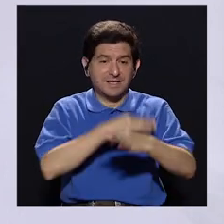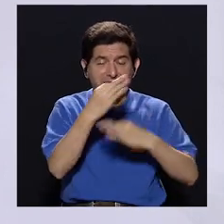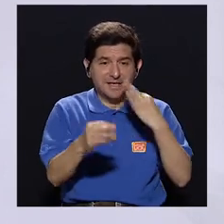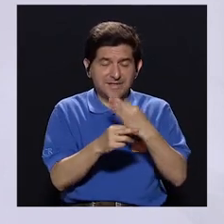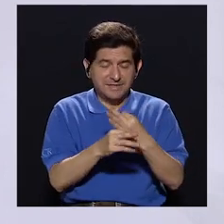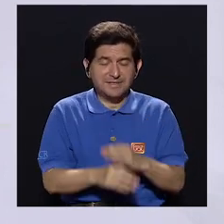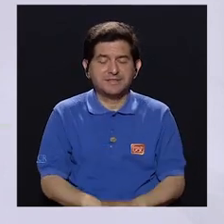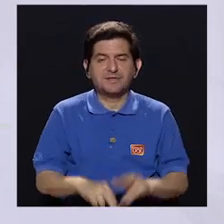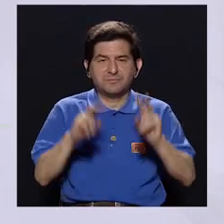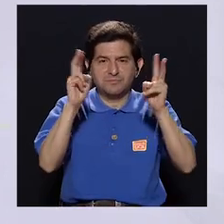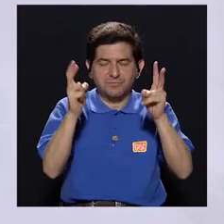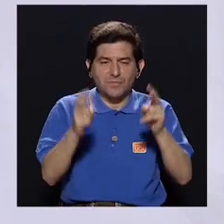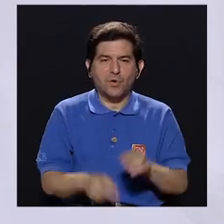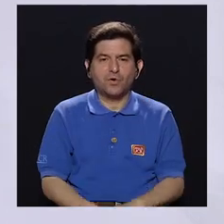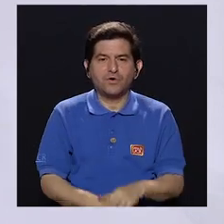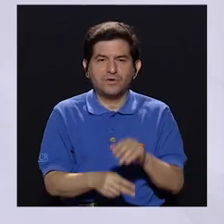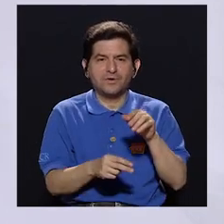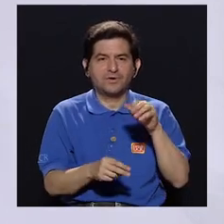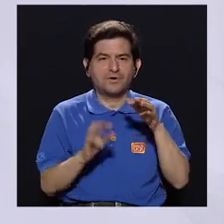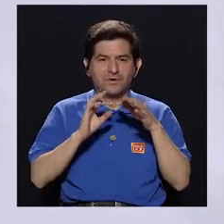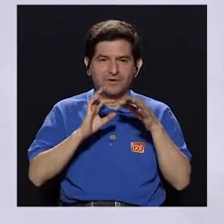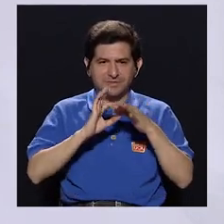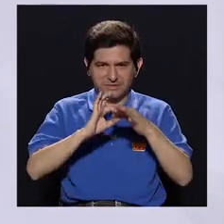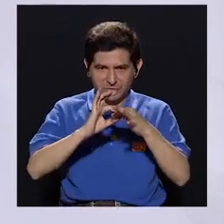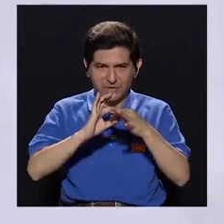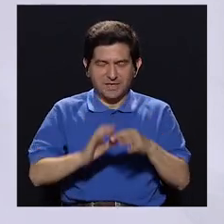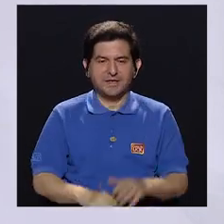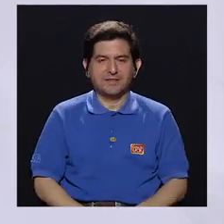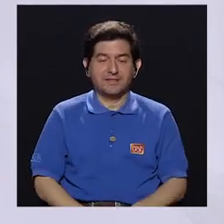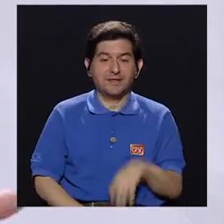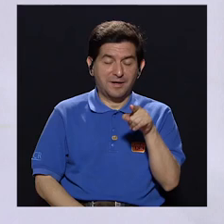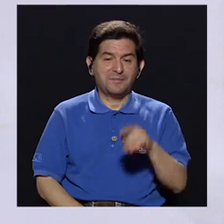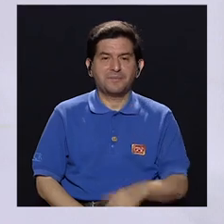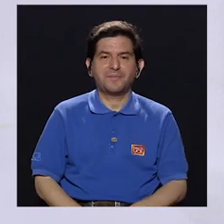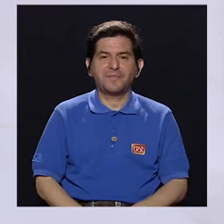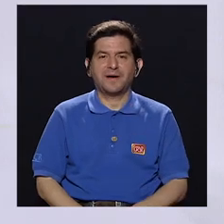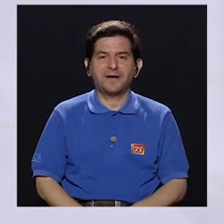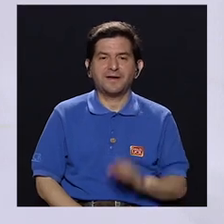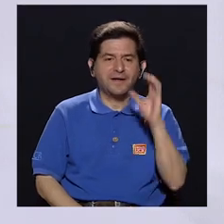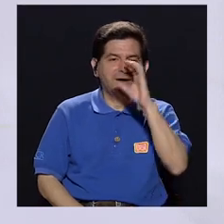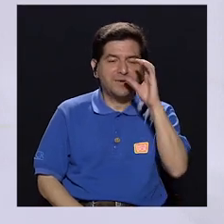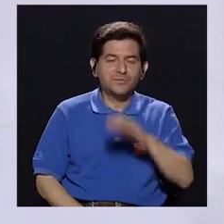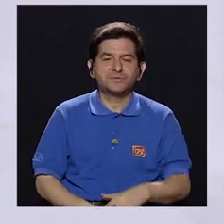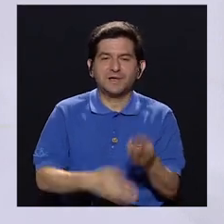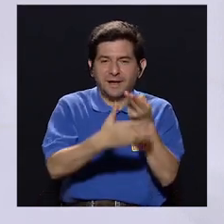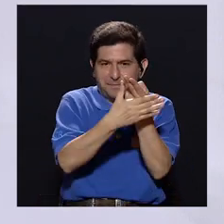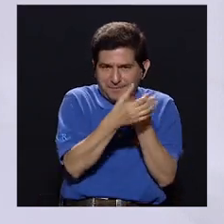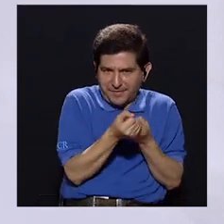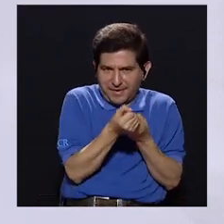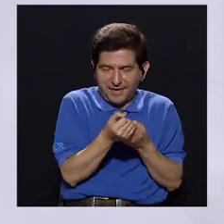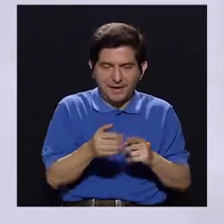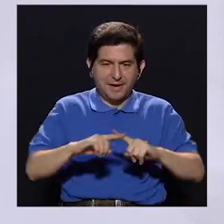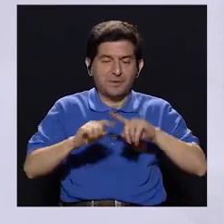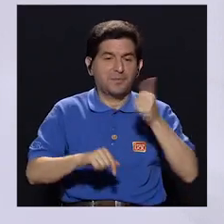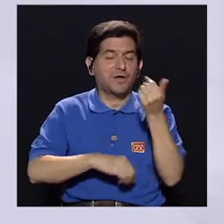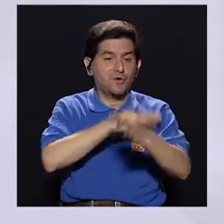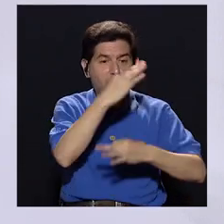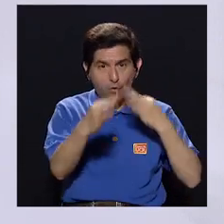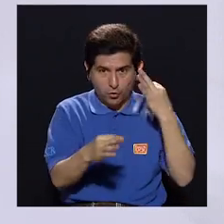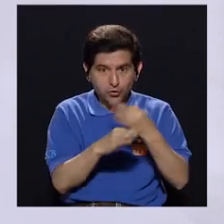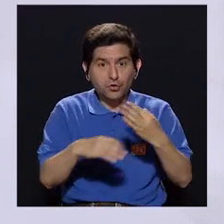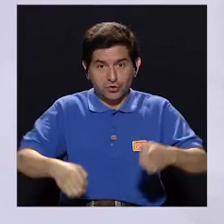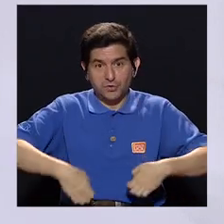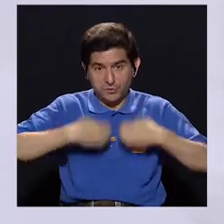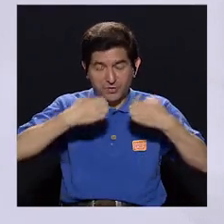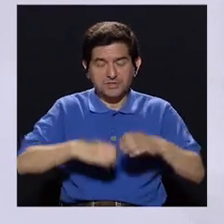feromona sexual que es una un volátil que por decirlo llama la pareja e Pero hay otros tipos